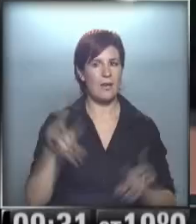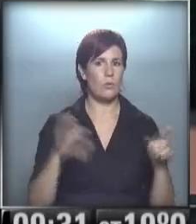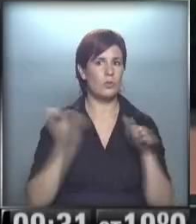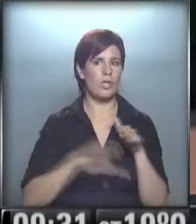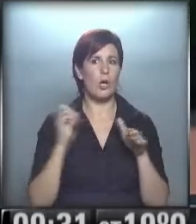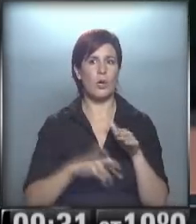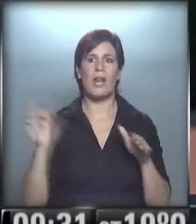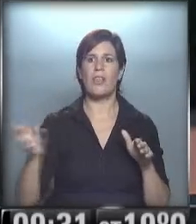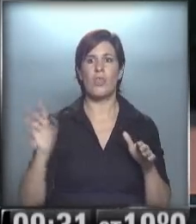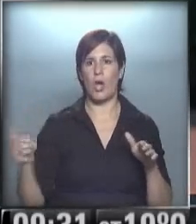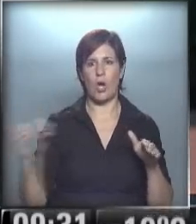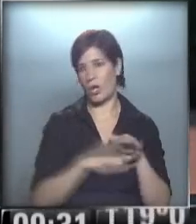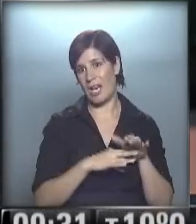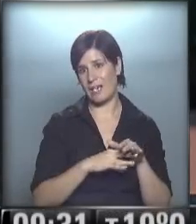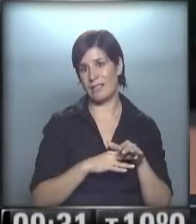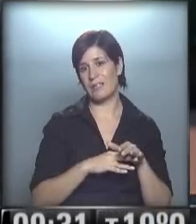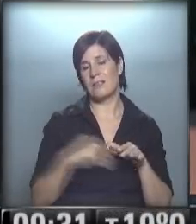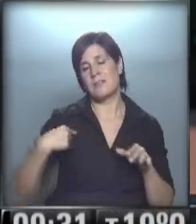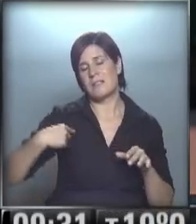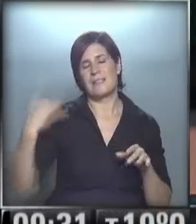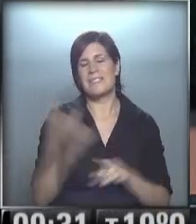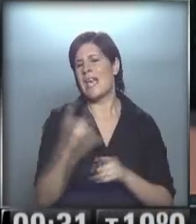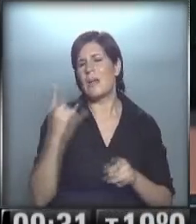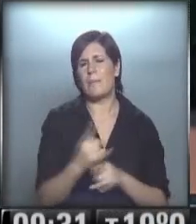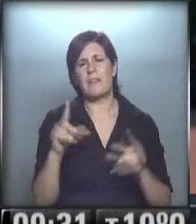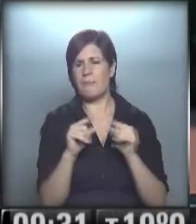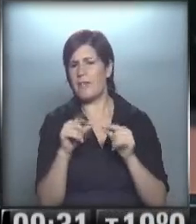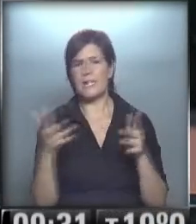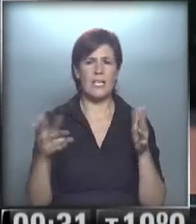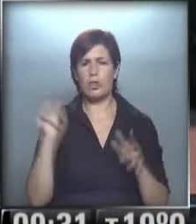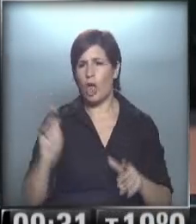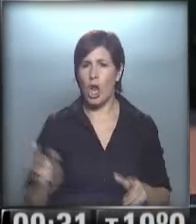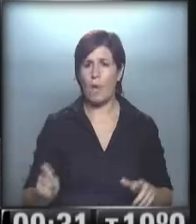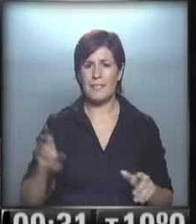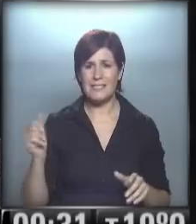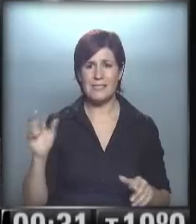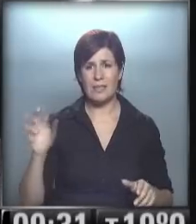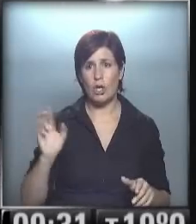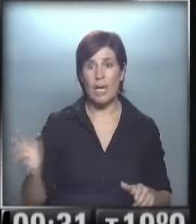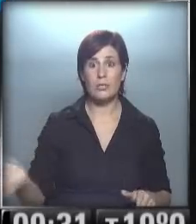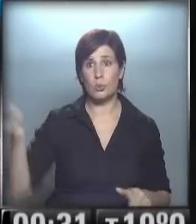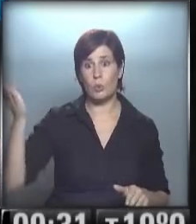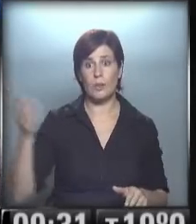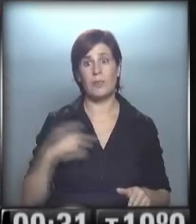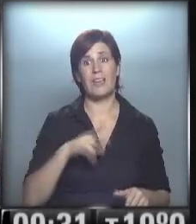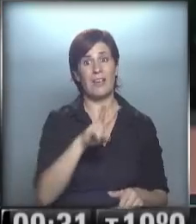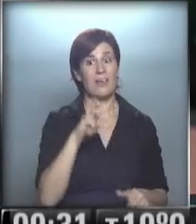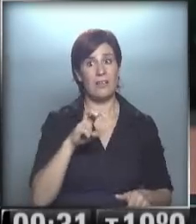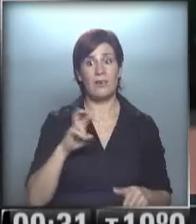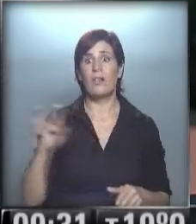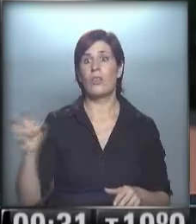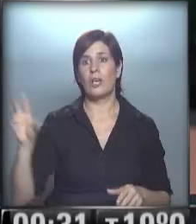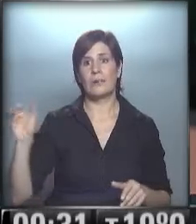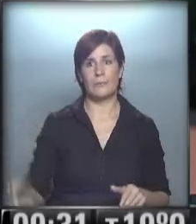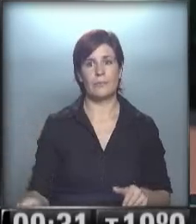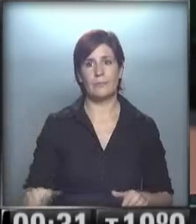parte de sus ahorros en dólares esta era la fecha que tradicionalmente cada mes el dólar tendía a subir por la compra del público Qué pasó